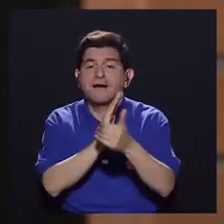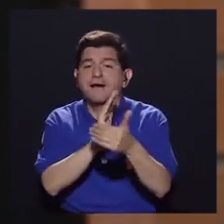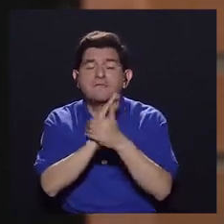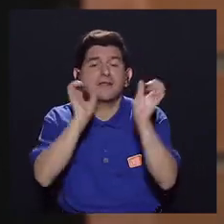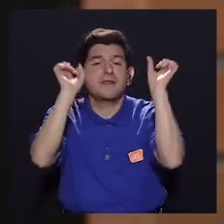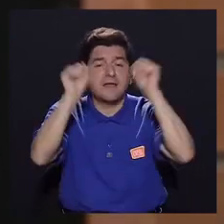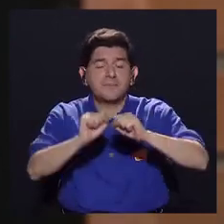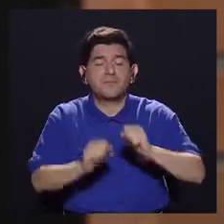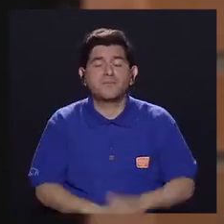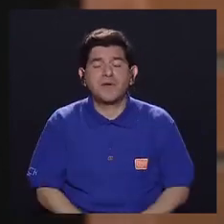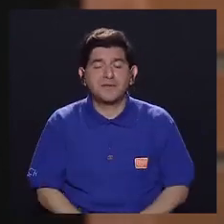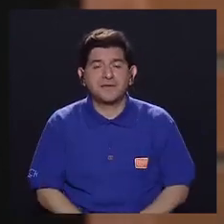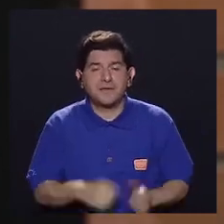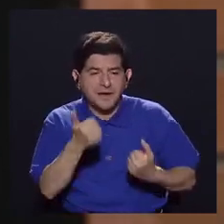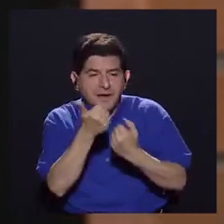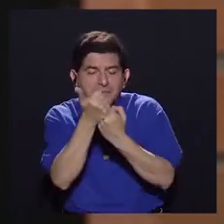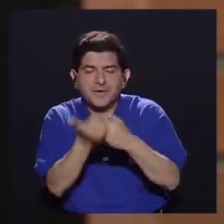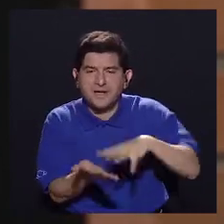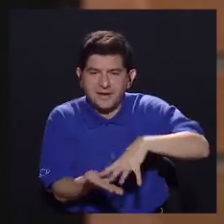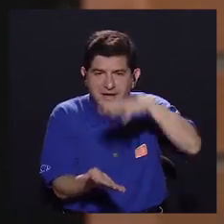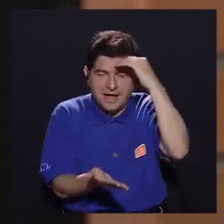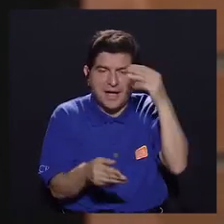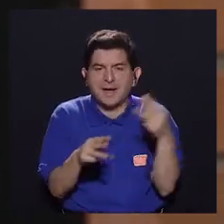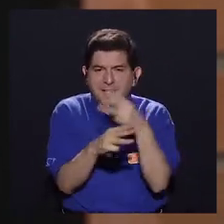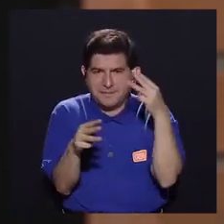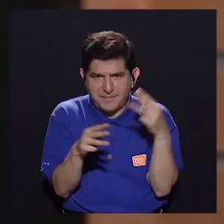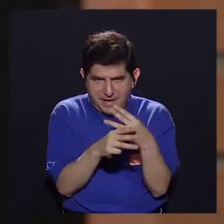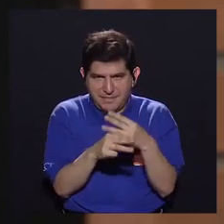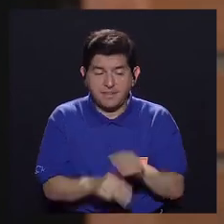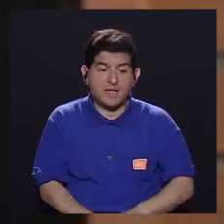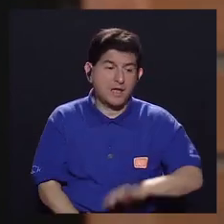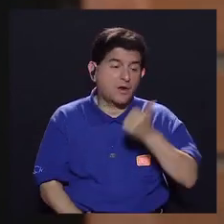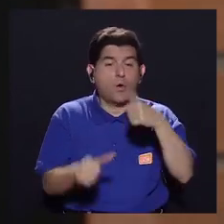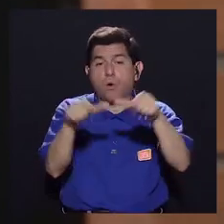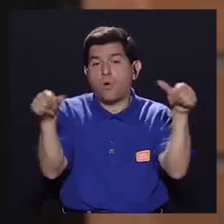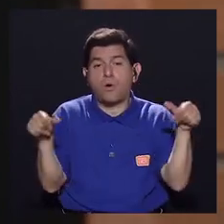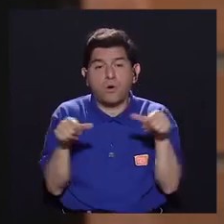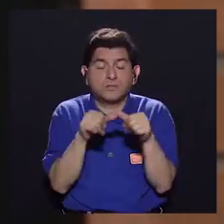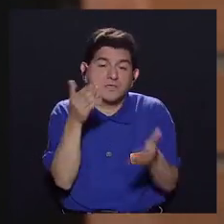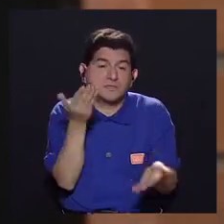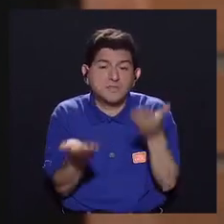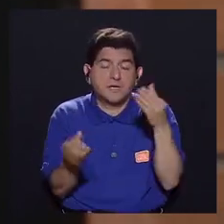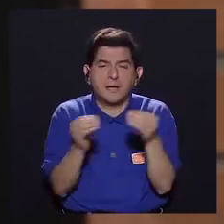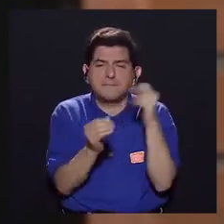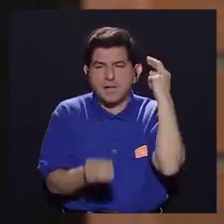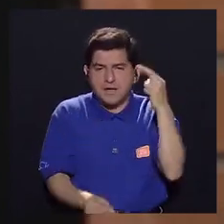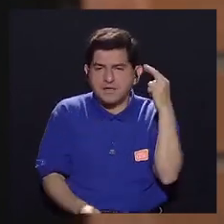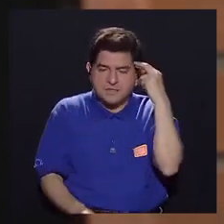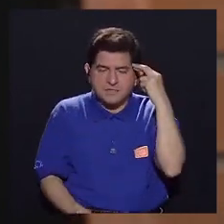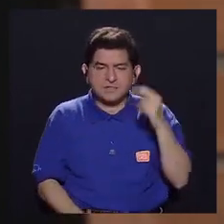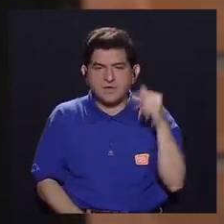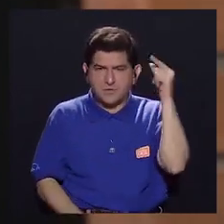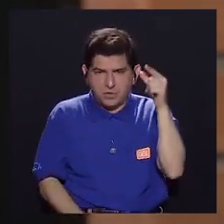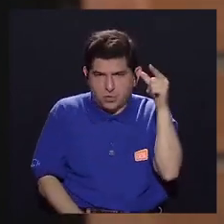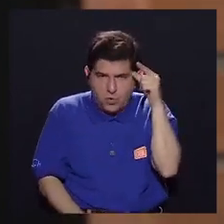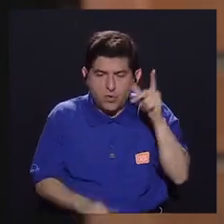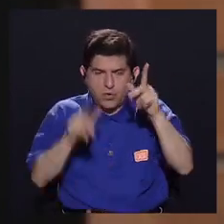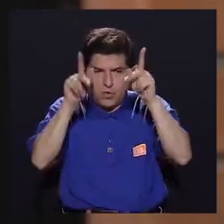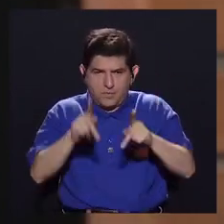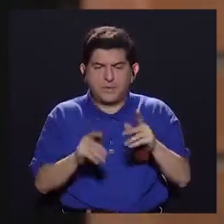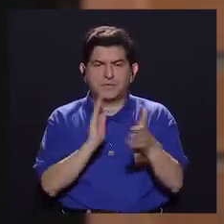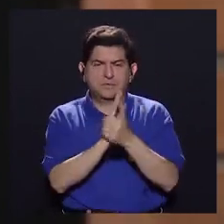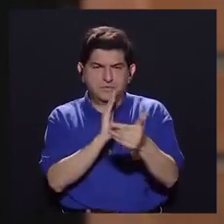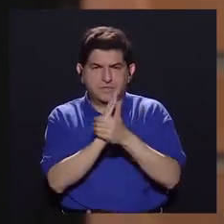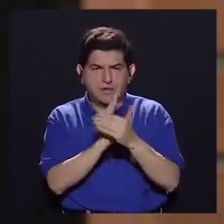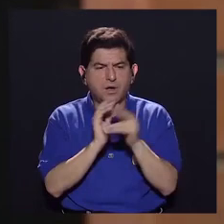capacidades que pueden favorecer el aprendizaje de las matemáticas, como otras áreas, digamos, que son más de razonamiento lógico. Algunas personas